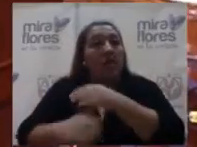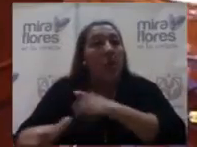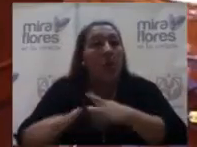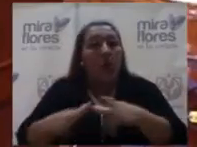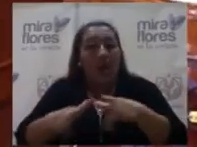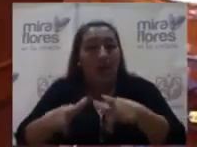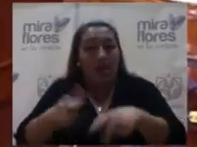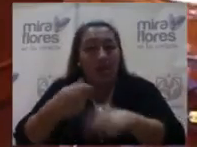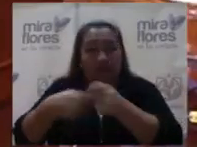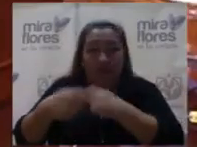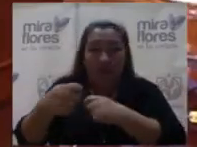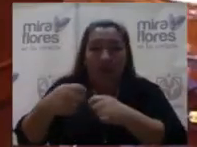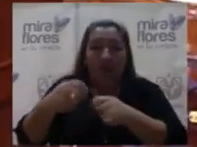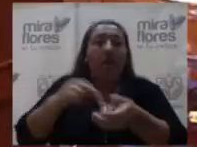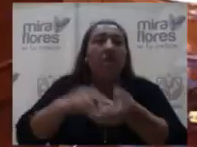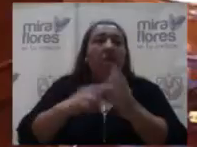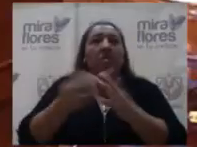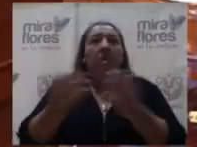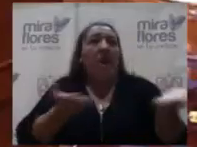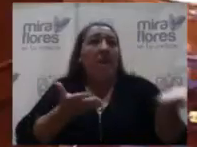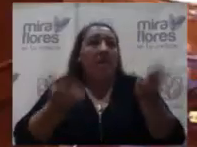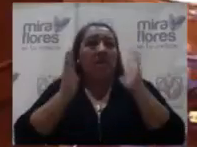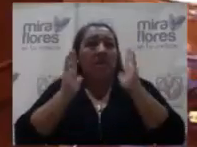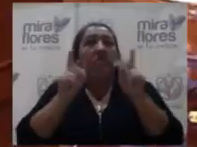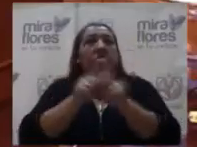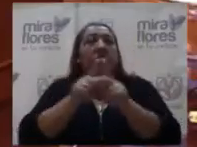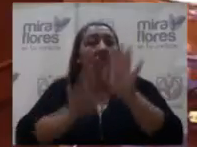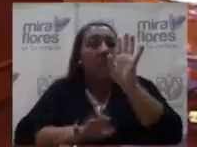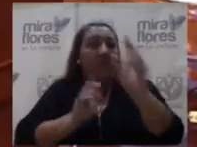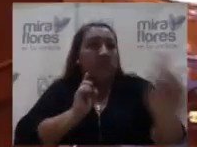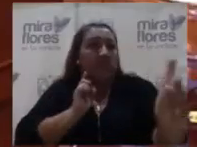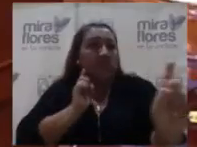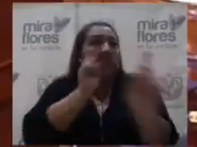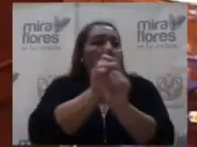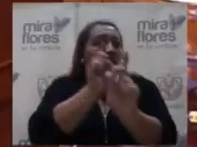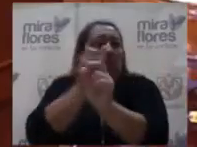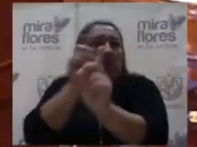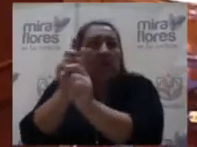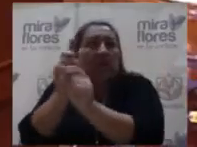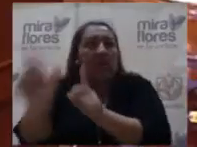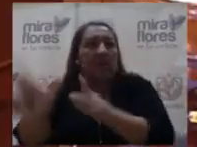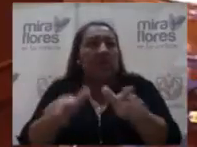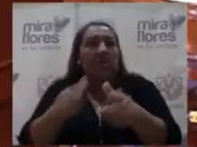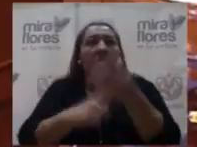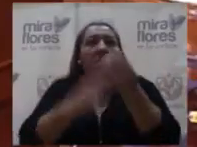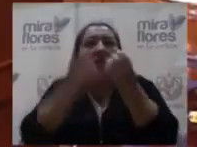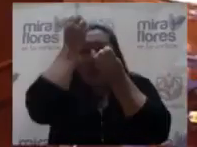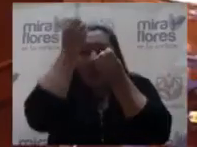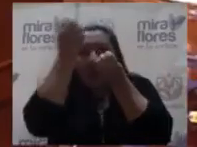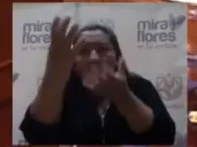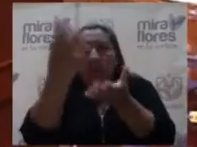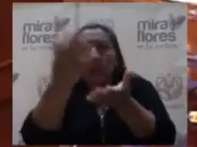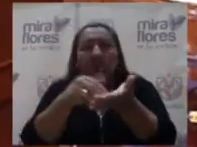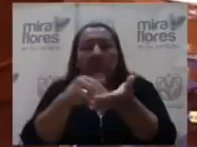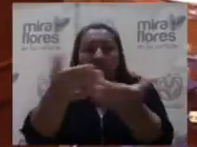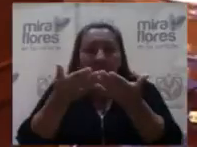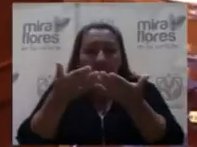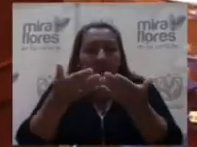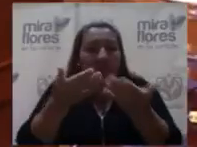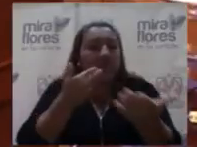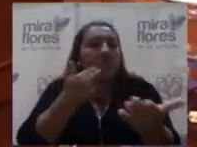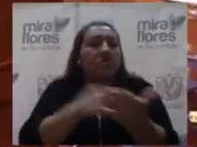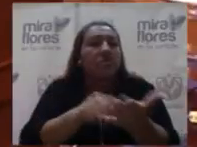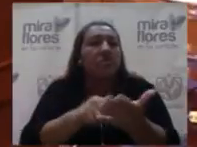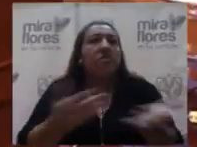establecimientos. A raíz de ello, se han realizado visitas de oficio a los locales para informar sobre la obligación de presentar